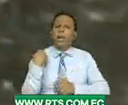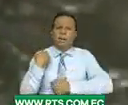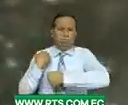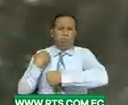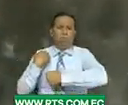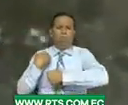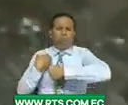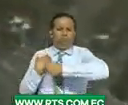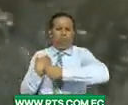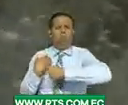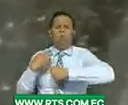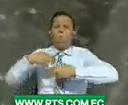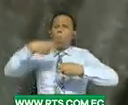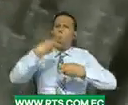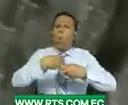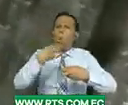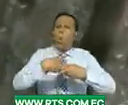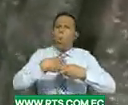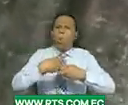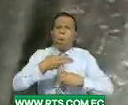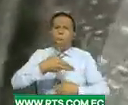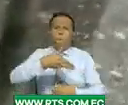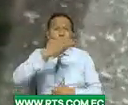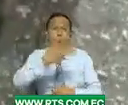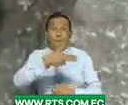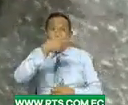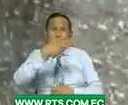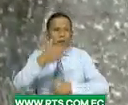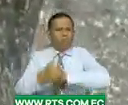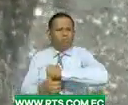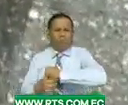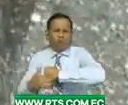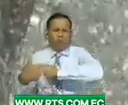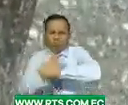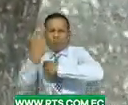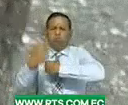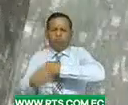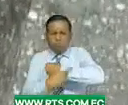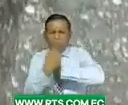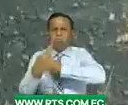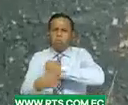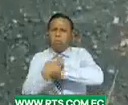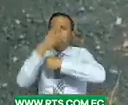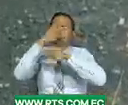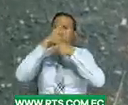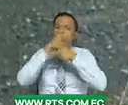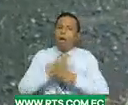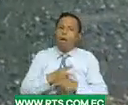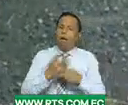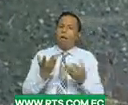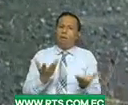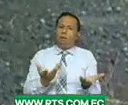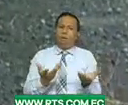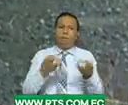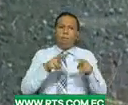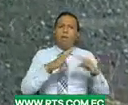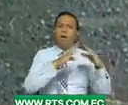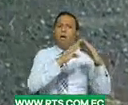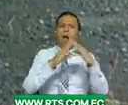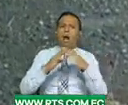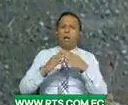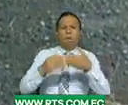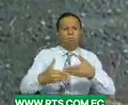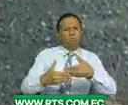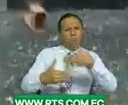objetos que los estarían utilizando para entrenar a campo abierto y que también les permite cubrir sus domicilios ante el ataque